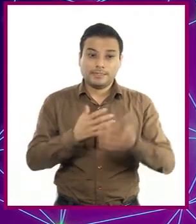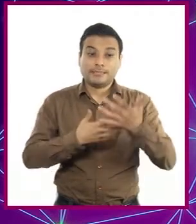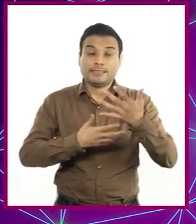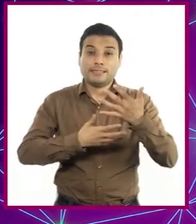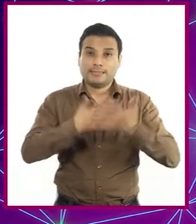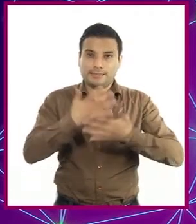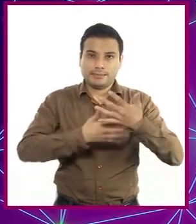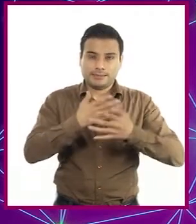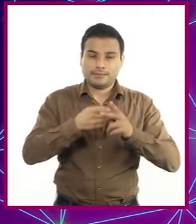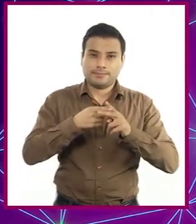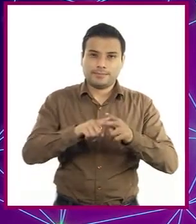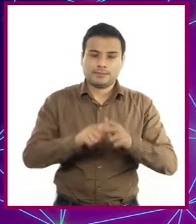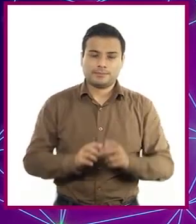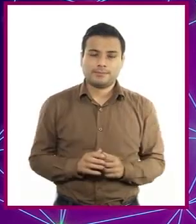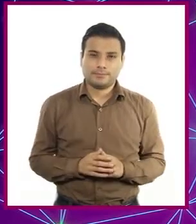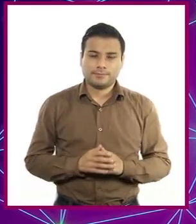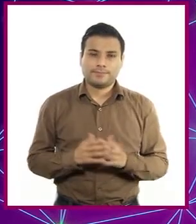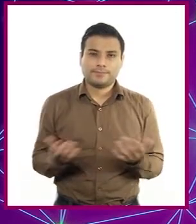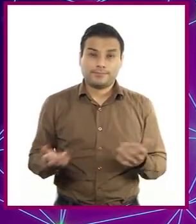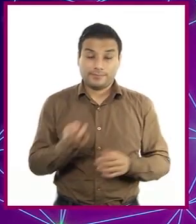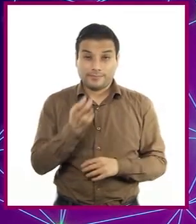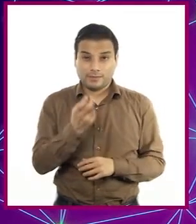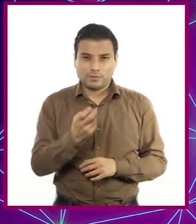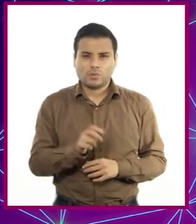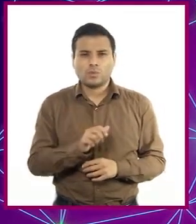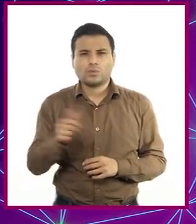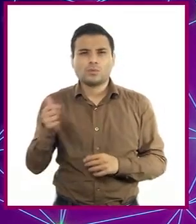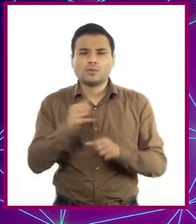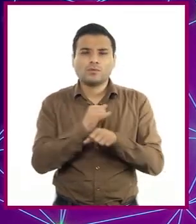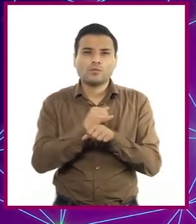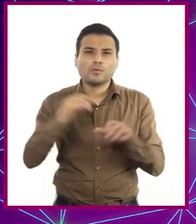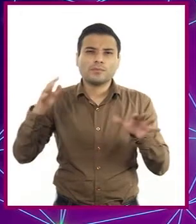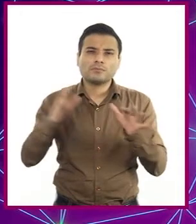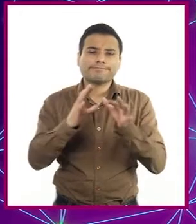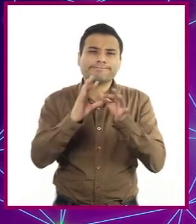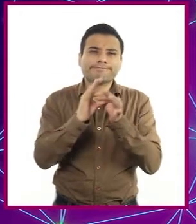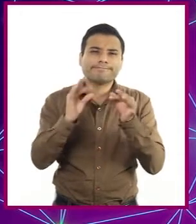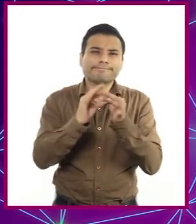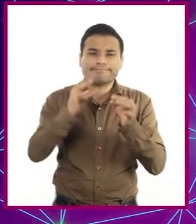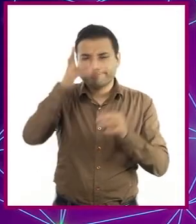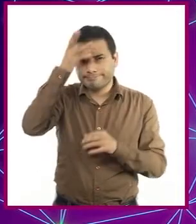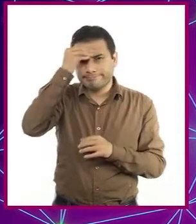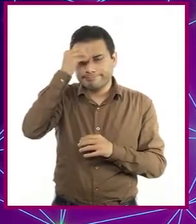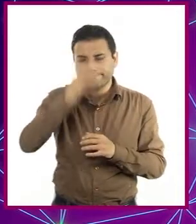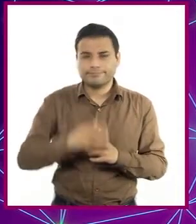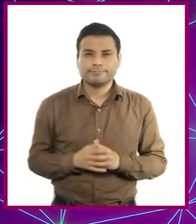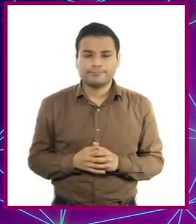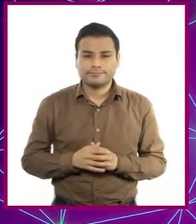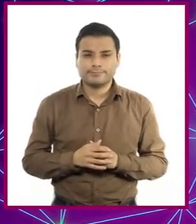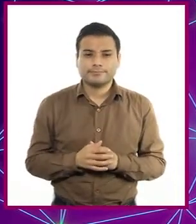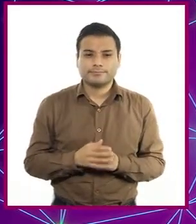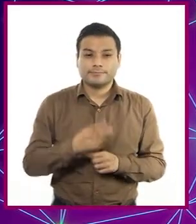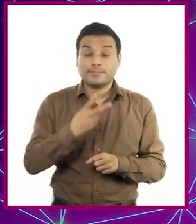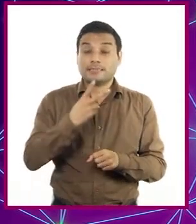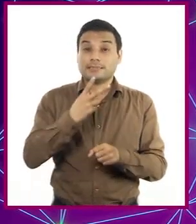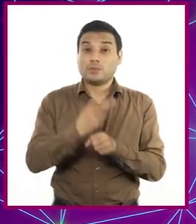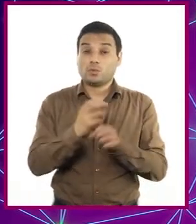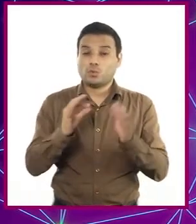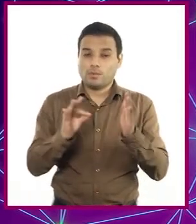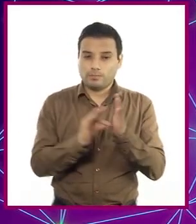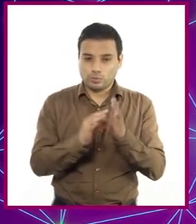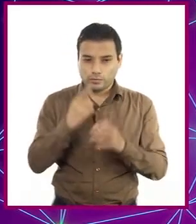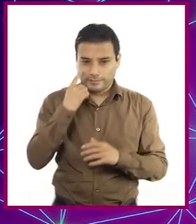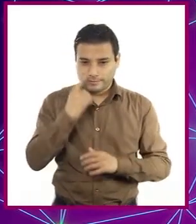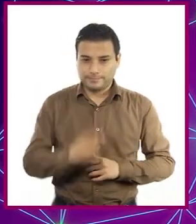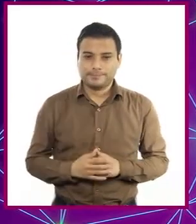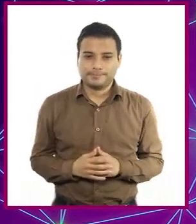variación lineal, no es proporcional. ¿Qué otra información podemos deducir? En la segunda coordenada, maestra Leti,